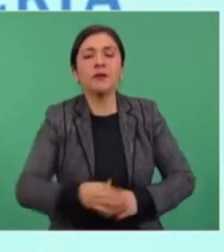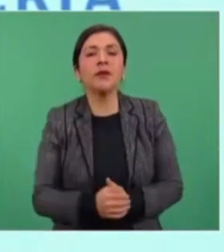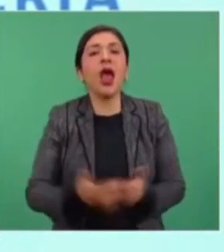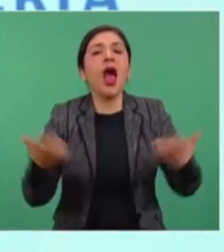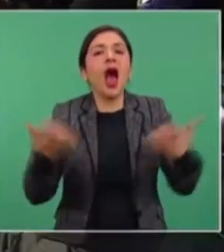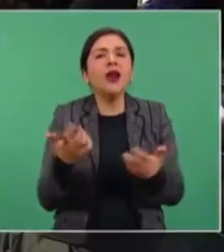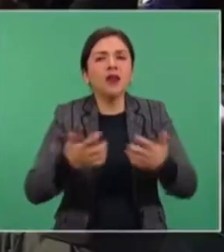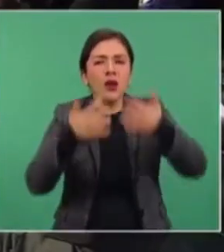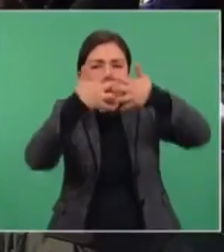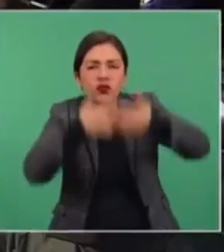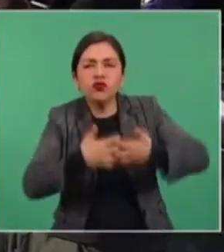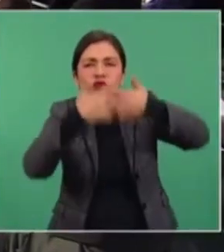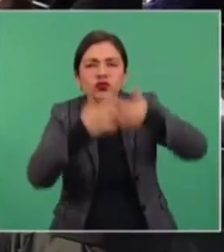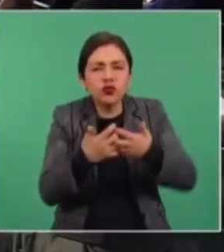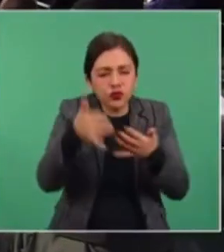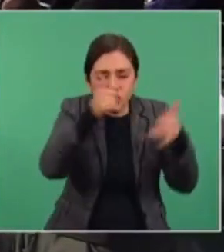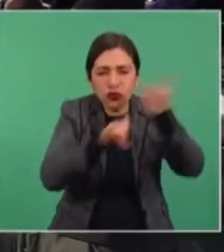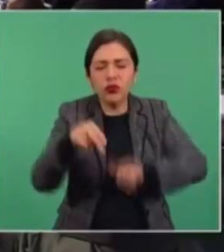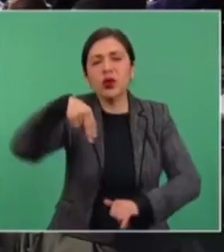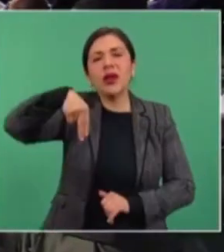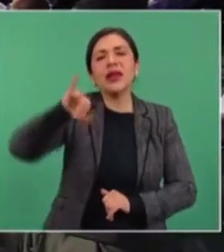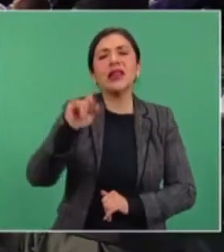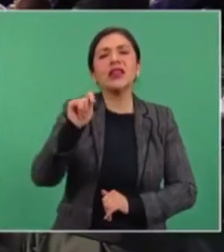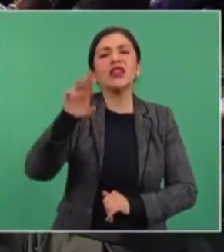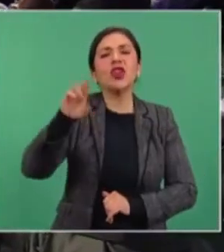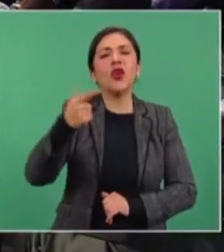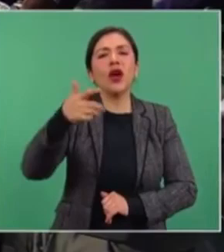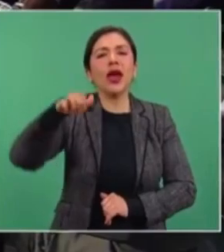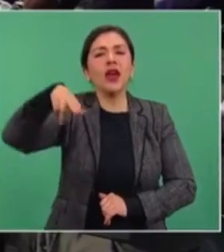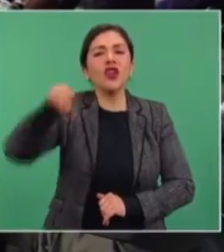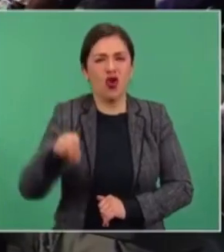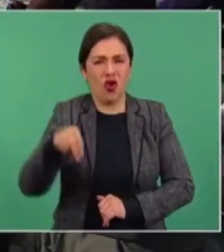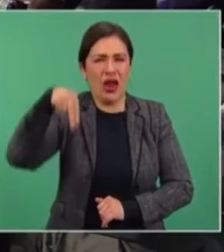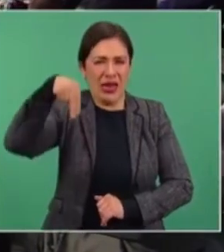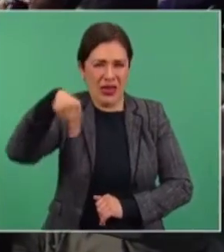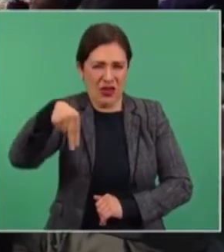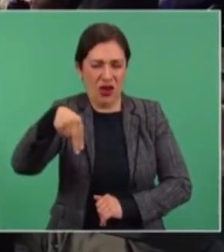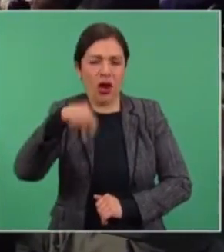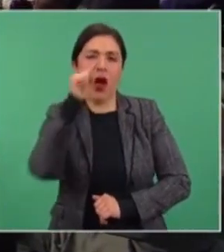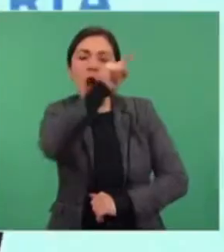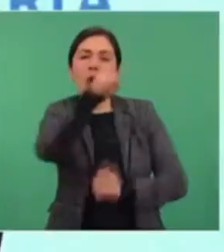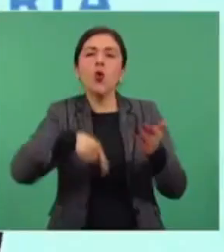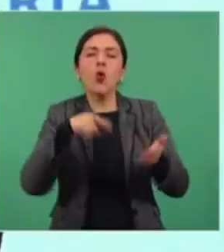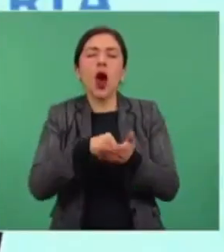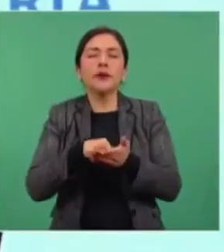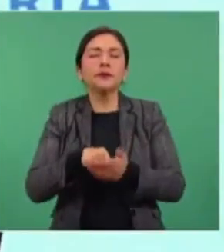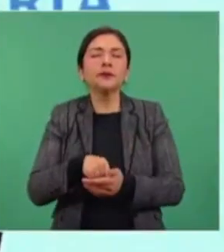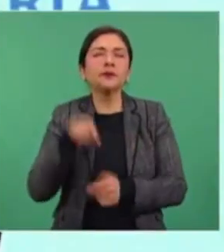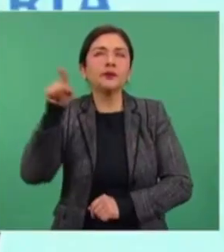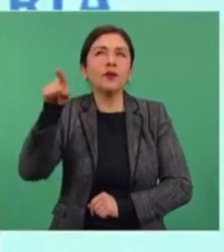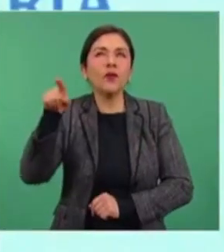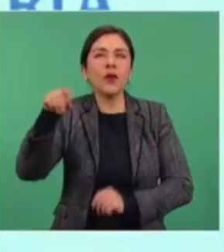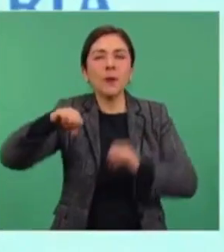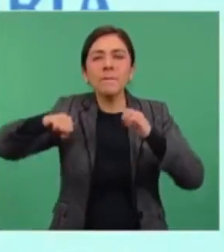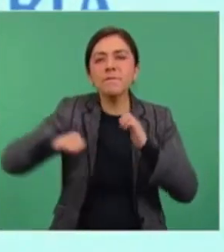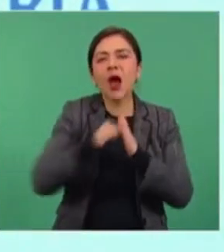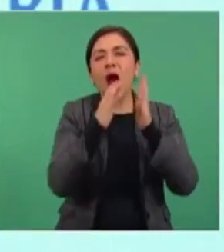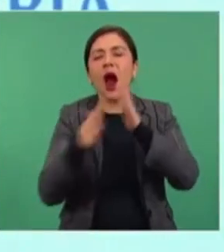nitrógeno en Campeche, en el mar de Campeche,